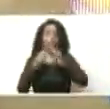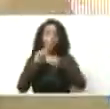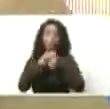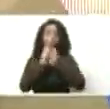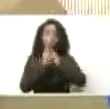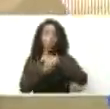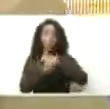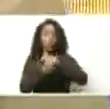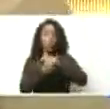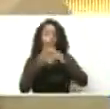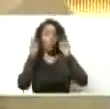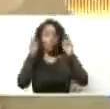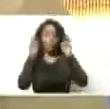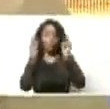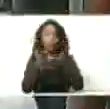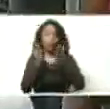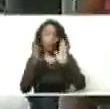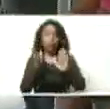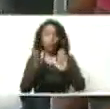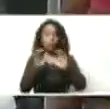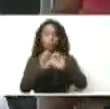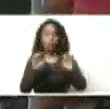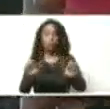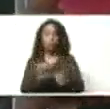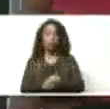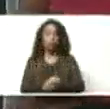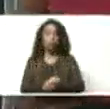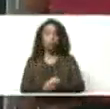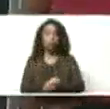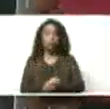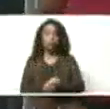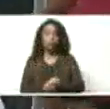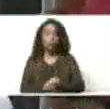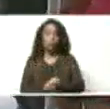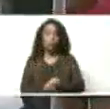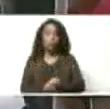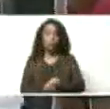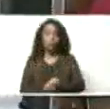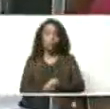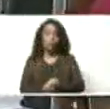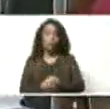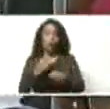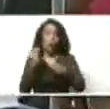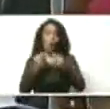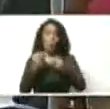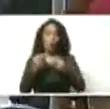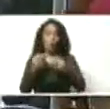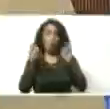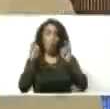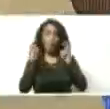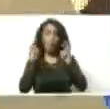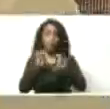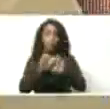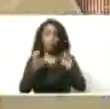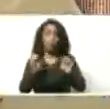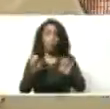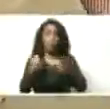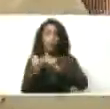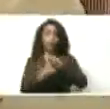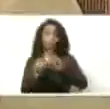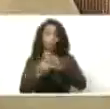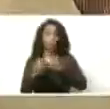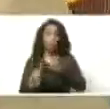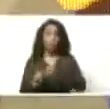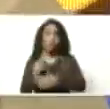complejo educativo cómo hacer chico dime ser educativo que tanto en la institución de los